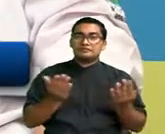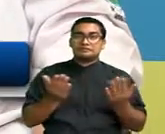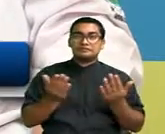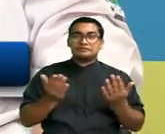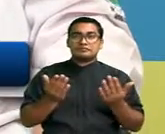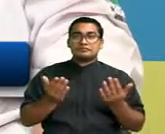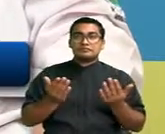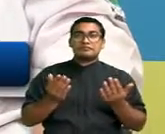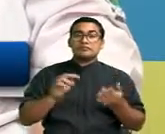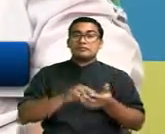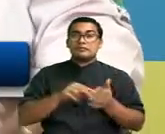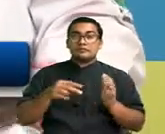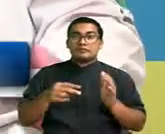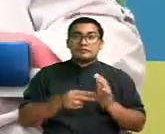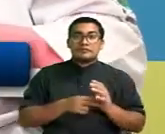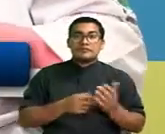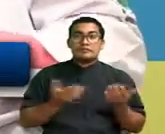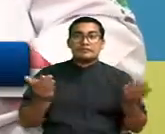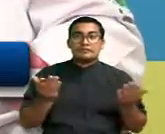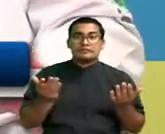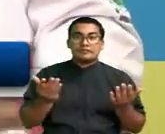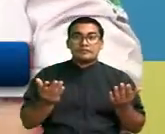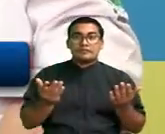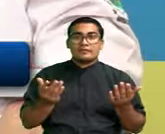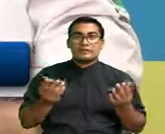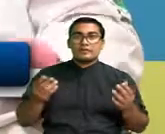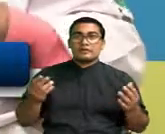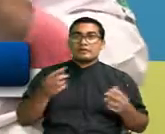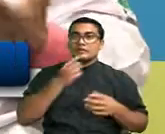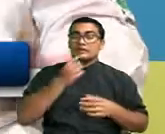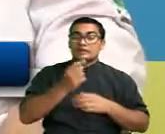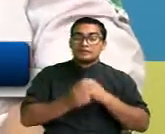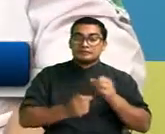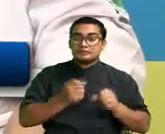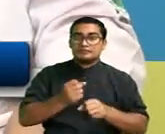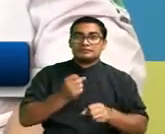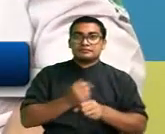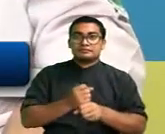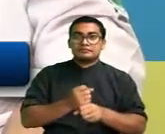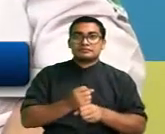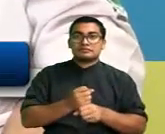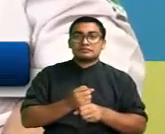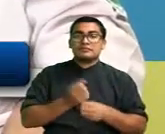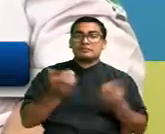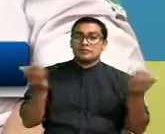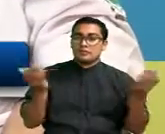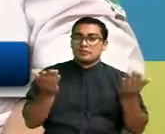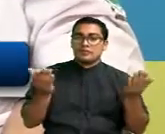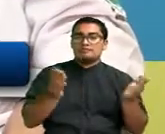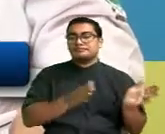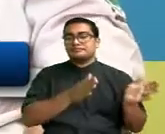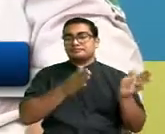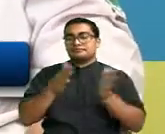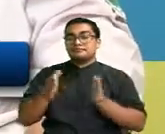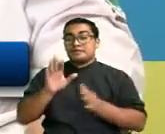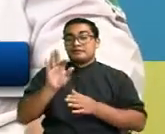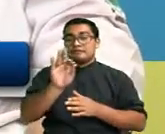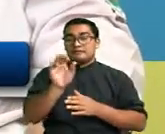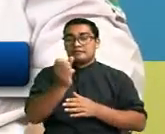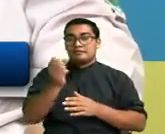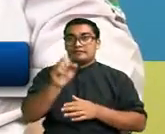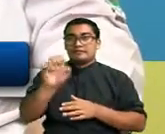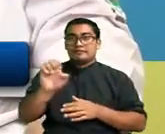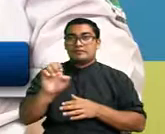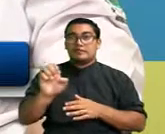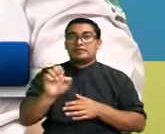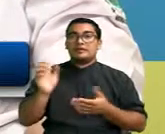el ánimo elevado con demasiada energía y esa cosa, y está la otra fase, que es la fase